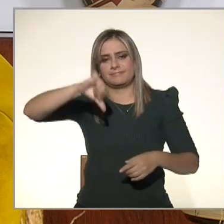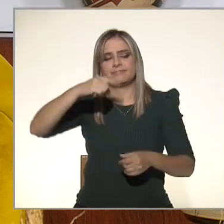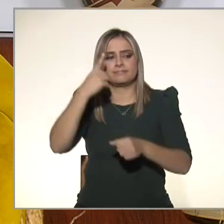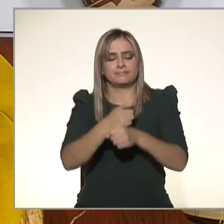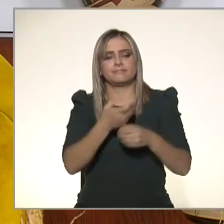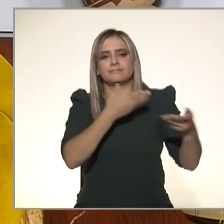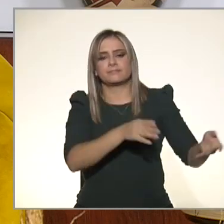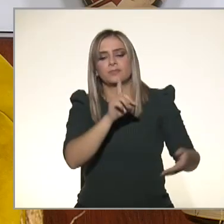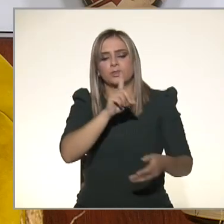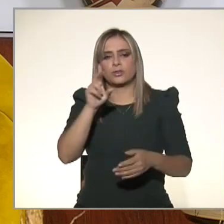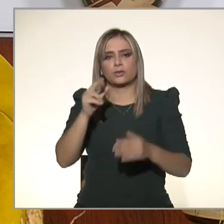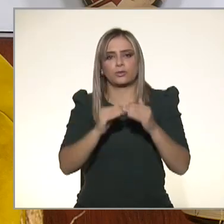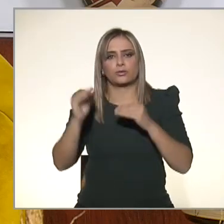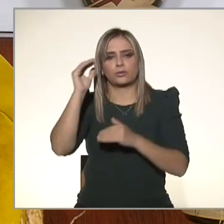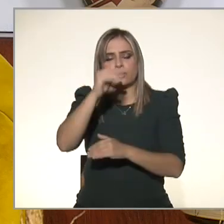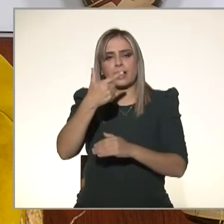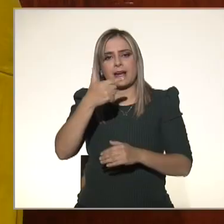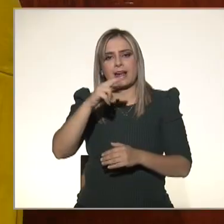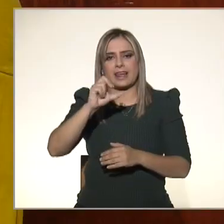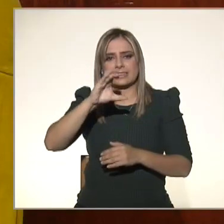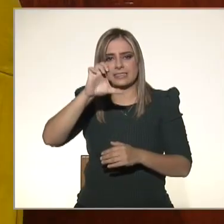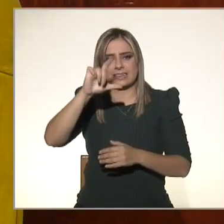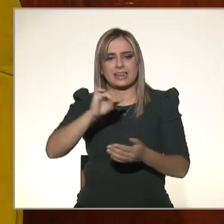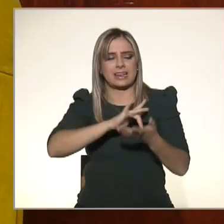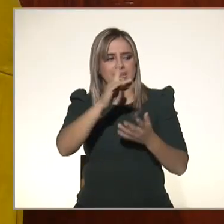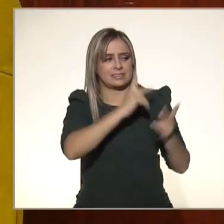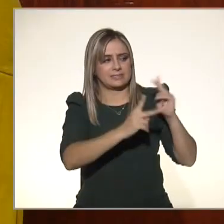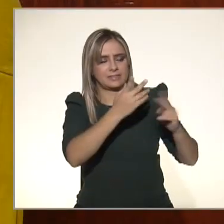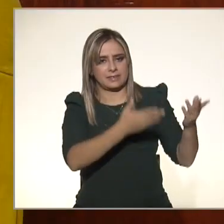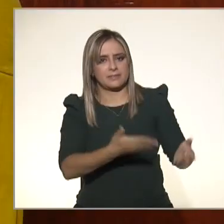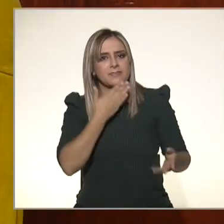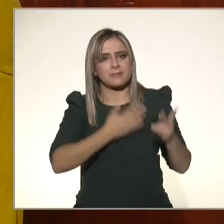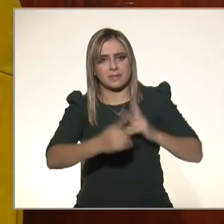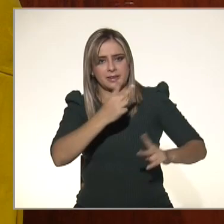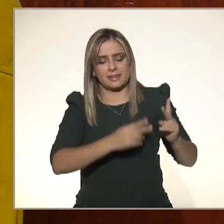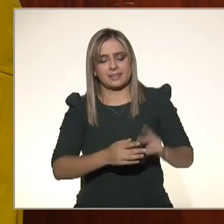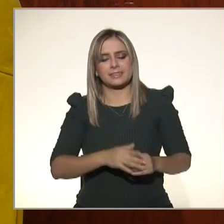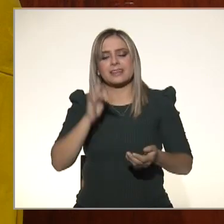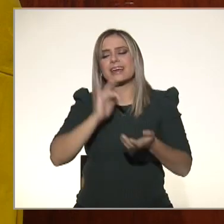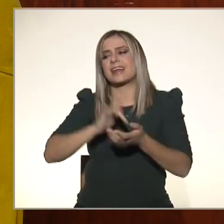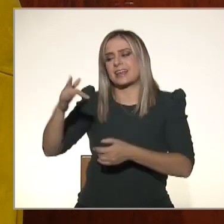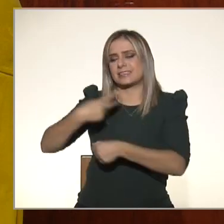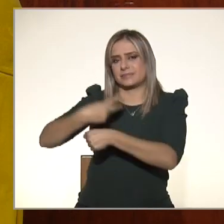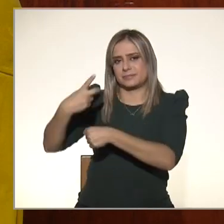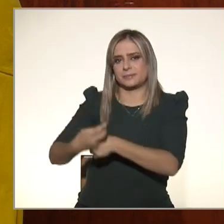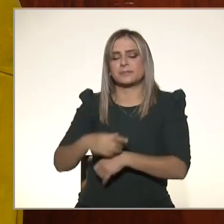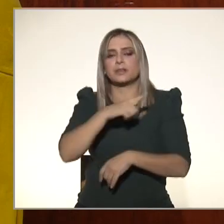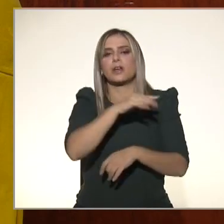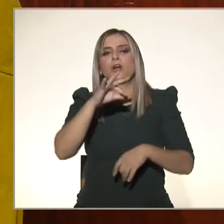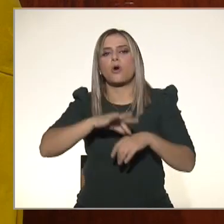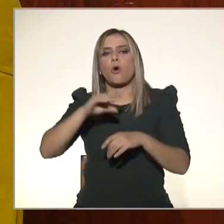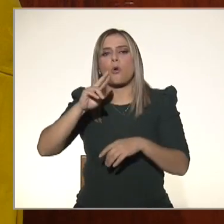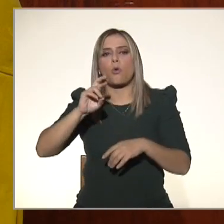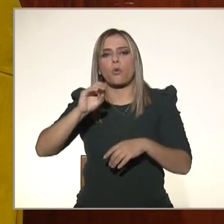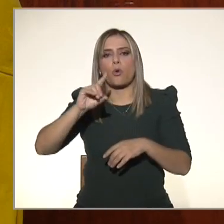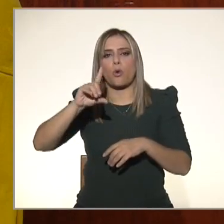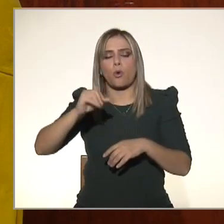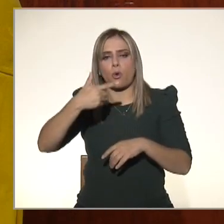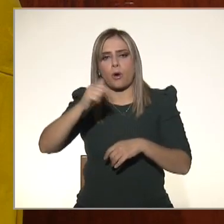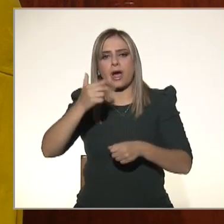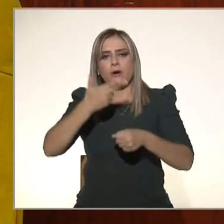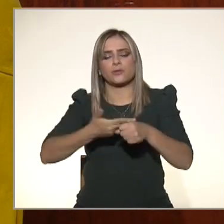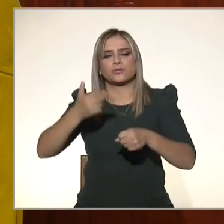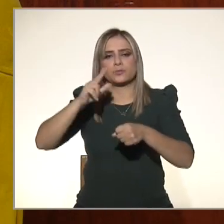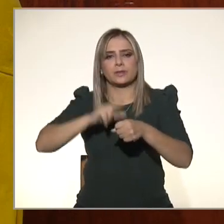lugar, la doctora Gabriela Fonseca Reyes. Doctora, gracias por estar con nosotros. Bienvenida. Gracias por la invitación. La doctora es uróloga, adscrita al Hospital